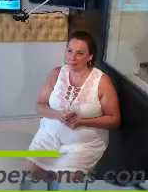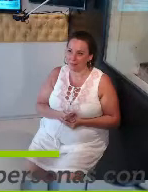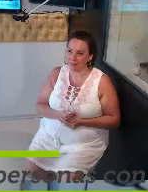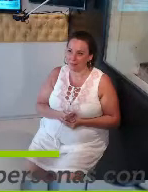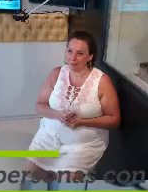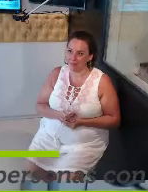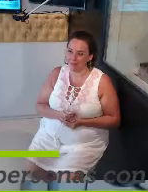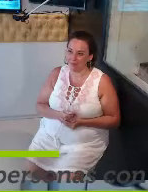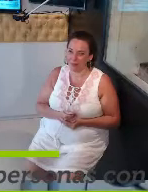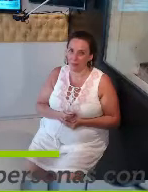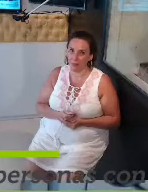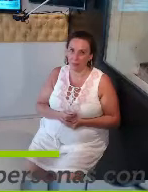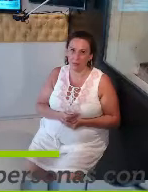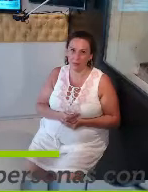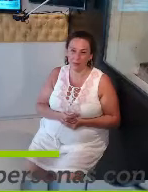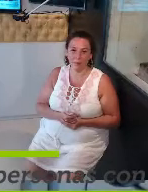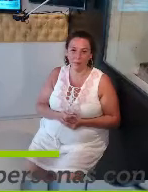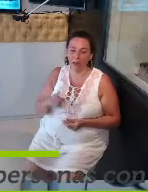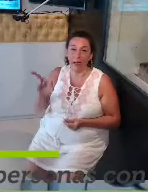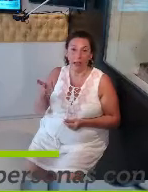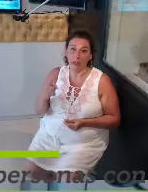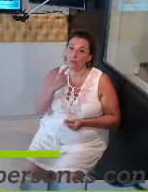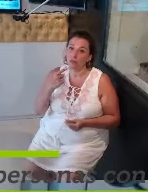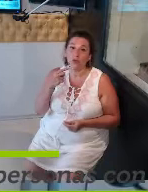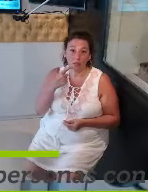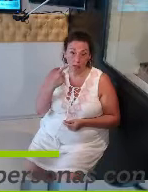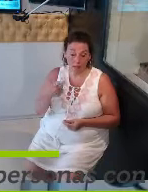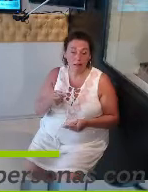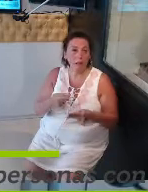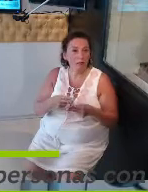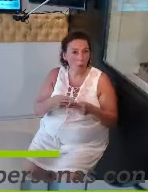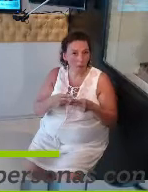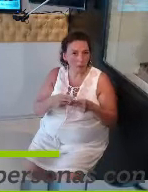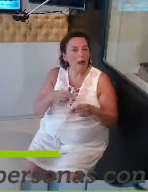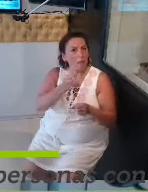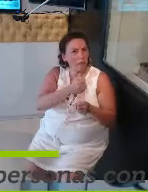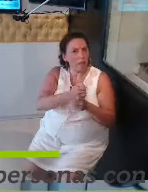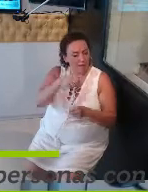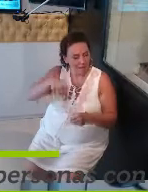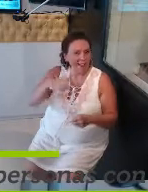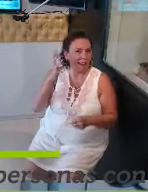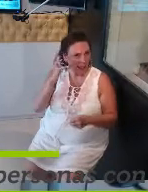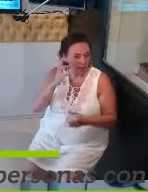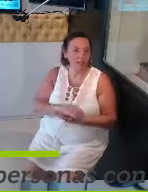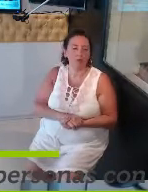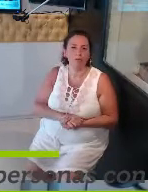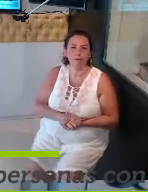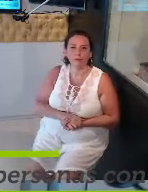Están Esteban, Mili, Luciana Moliar en la producción, igual que Carolina Moyo